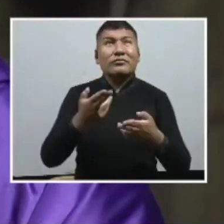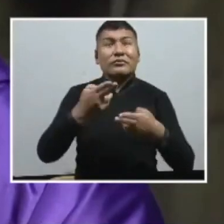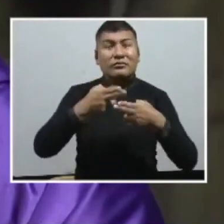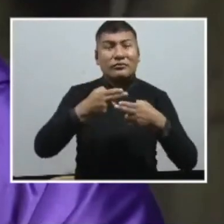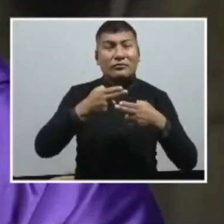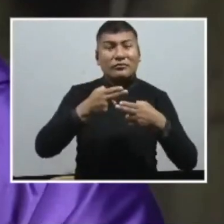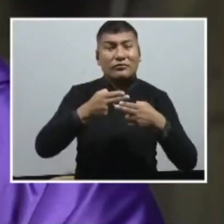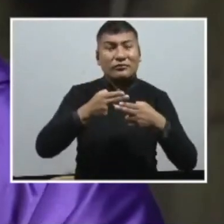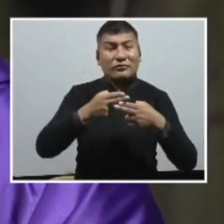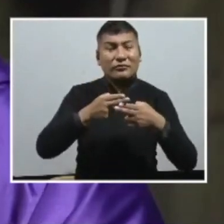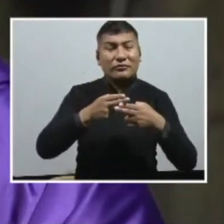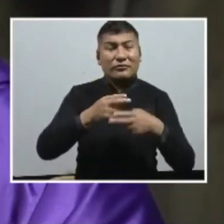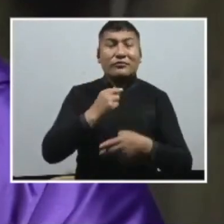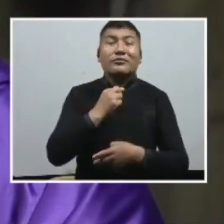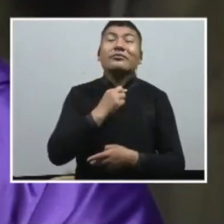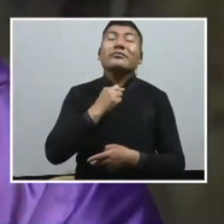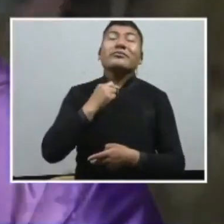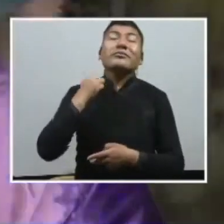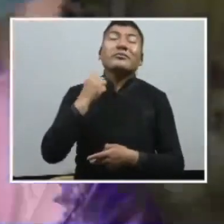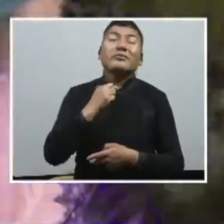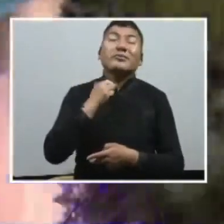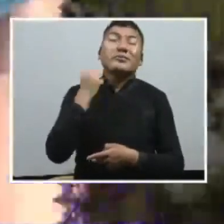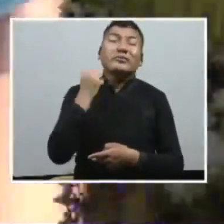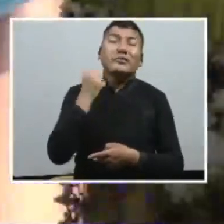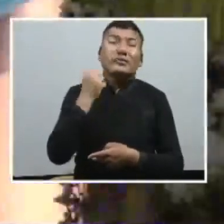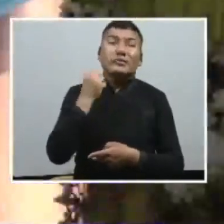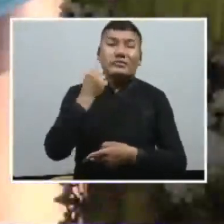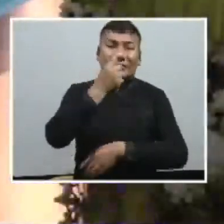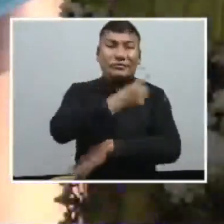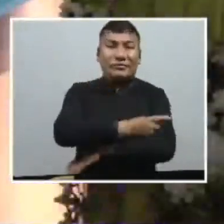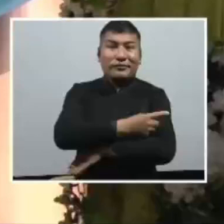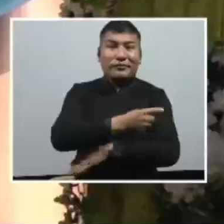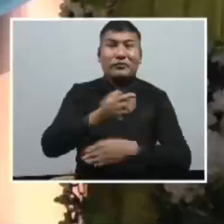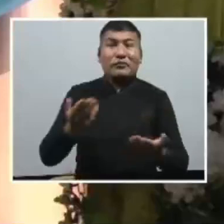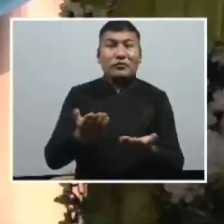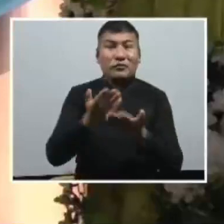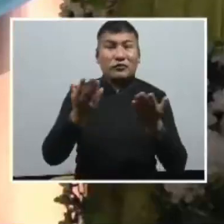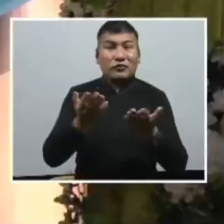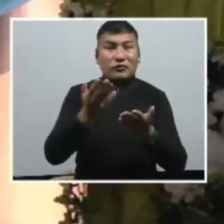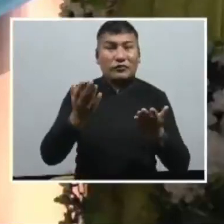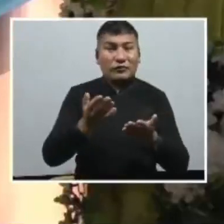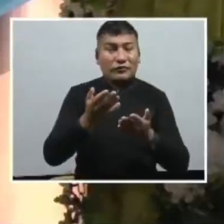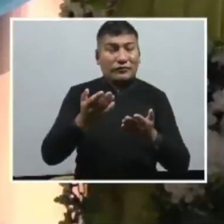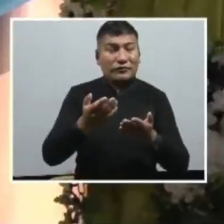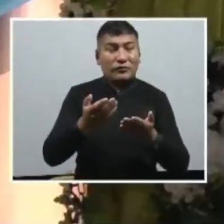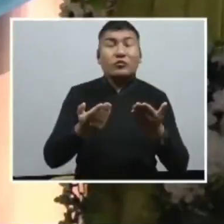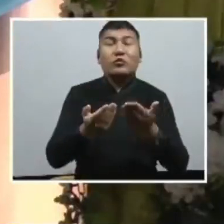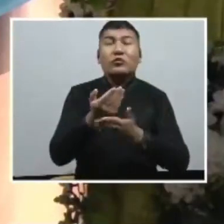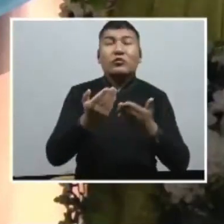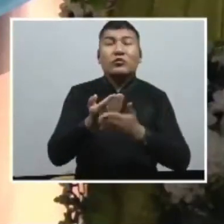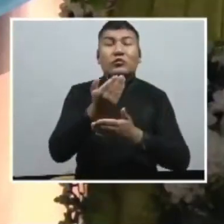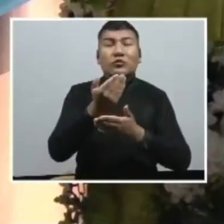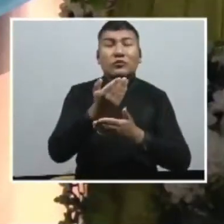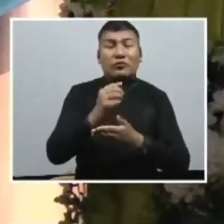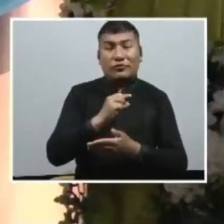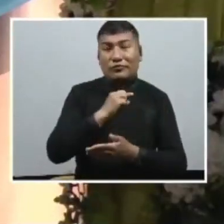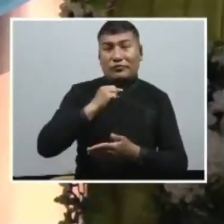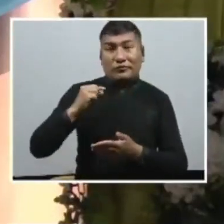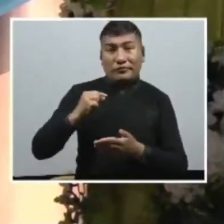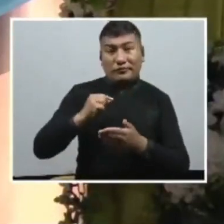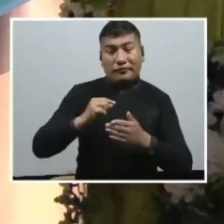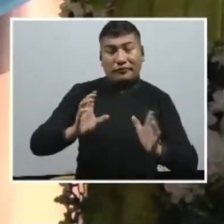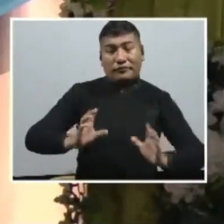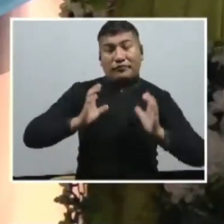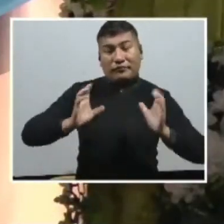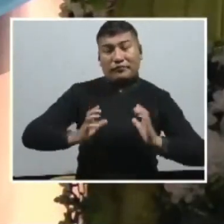la advocación de tantos seminarios donde se están forjando los nuevos sacerdotes.